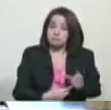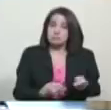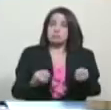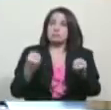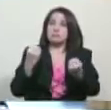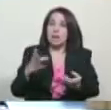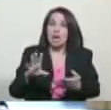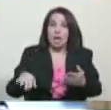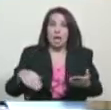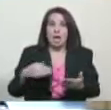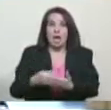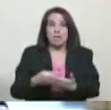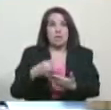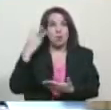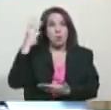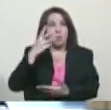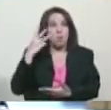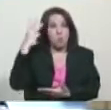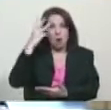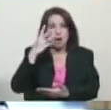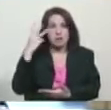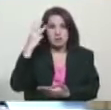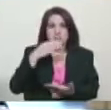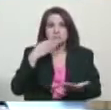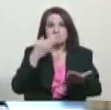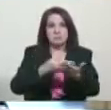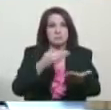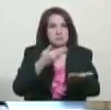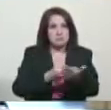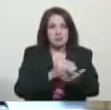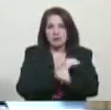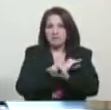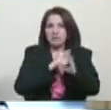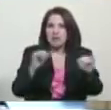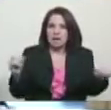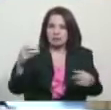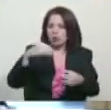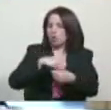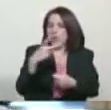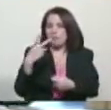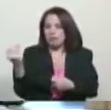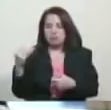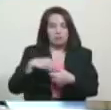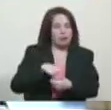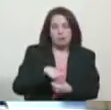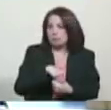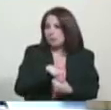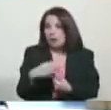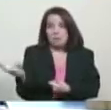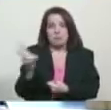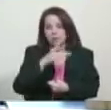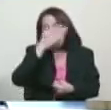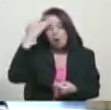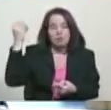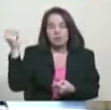hasta Washington para exigirle a Donald Trump que saque sus manos de Venezuela, que se olvide de Venezuela.